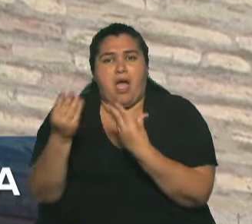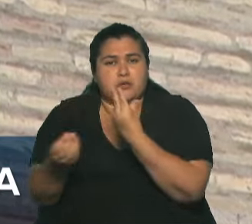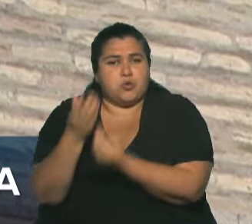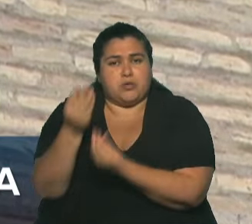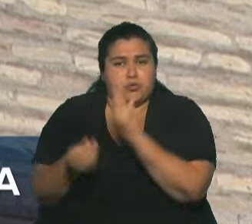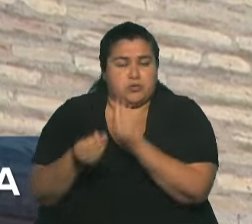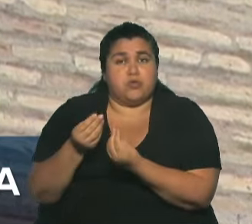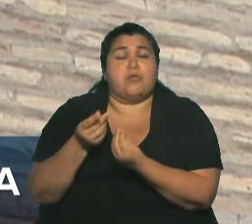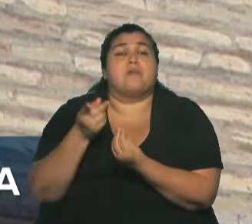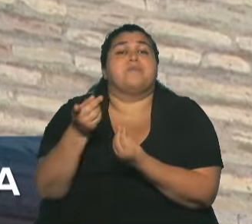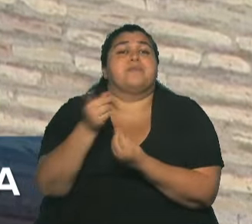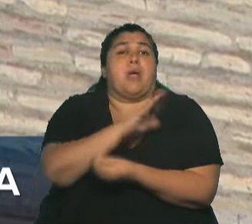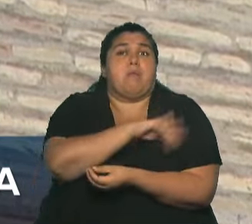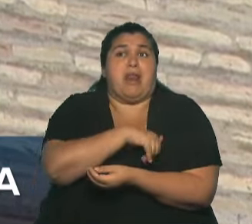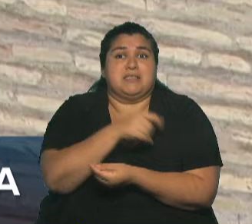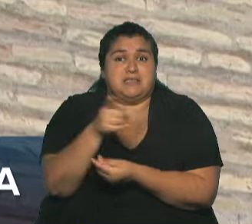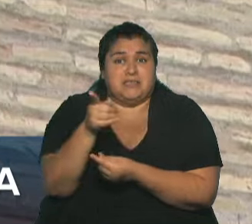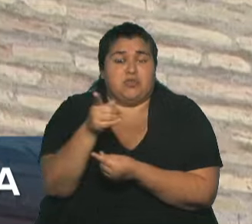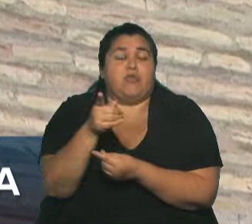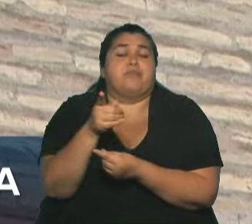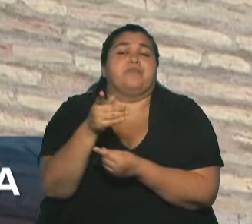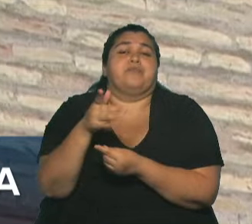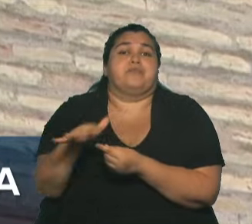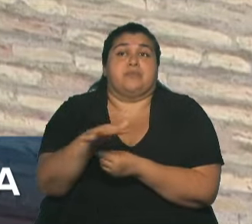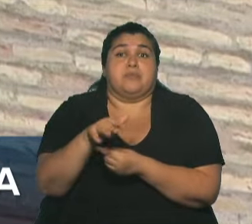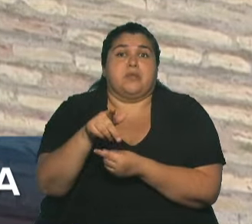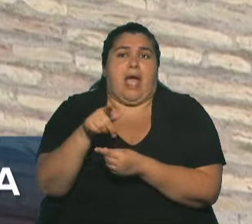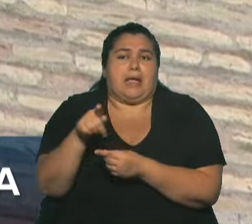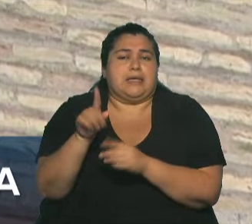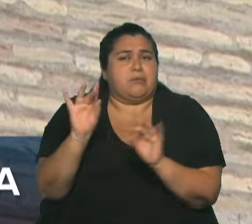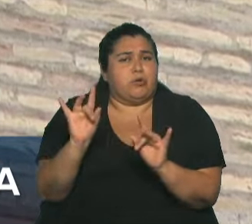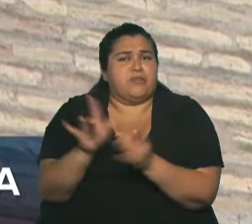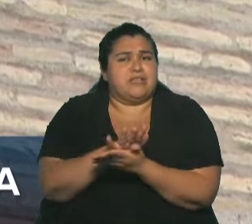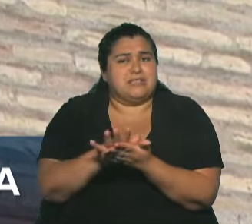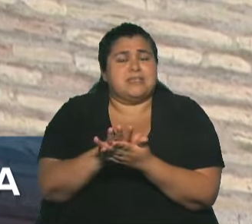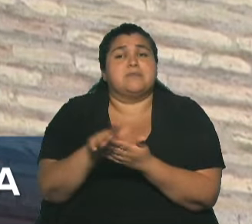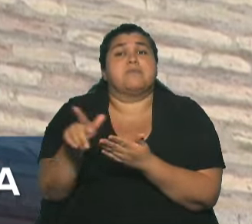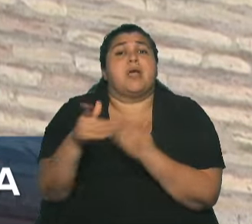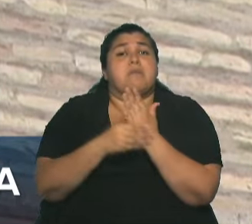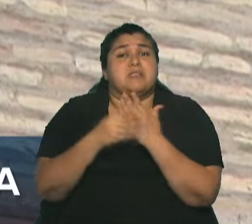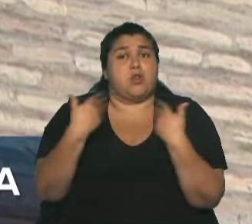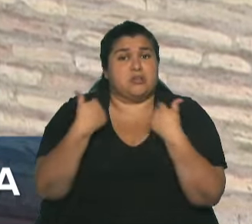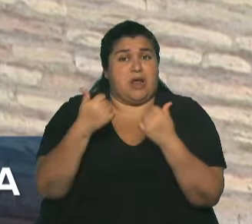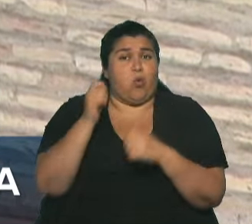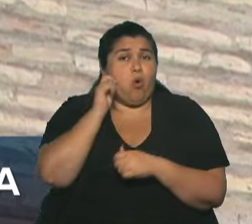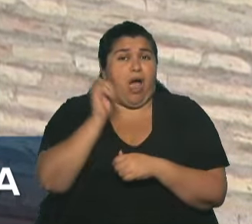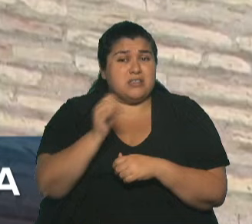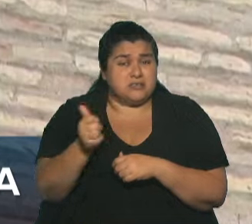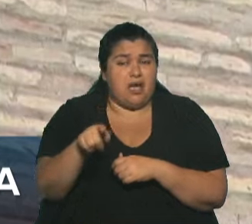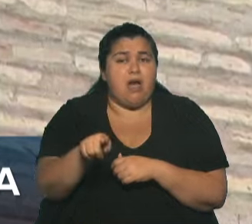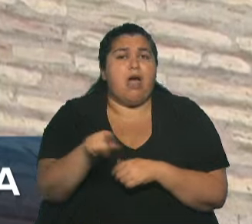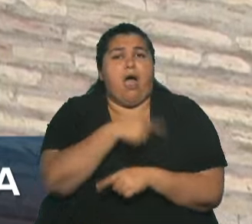miles de refugiados palestinos. La situación es tan crítica que, según el Ministerio de Salud de Gaza, ya